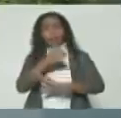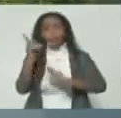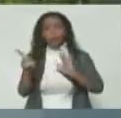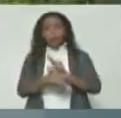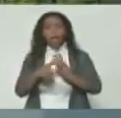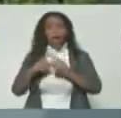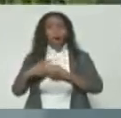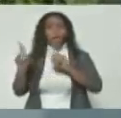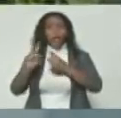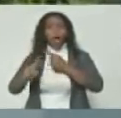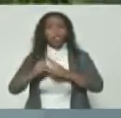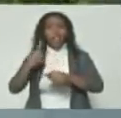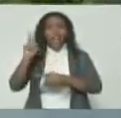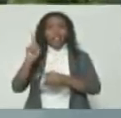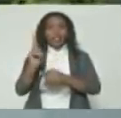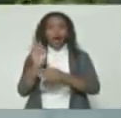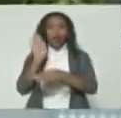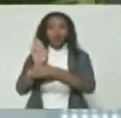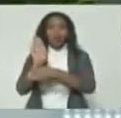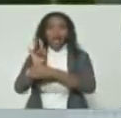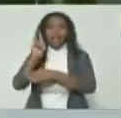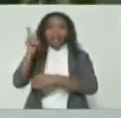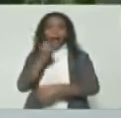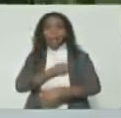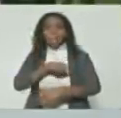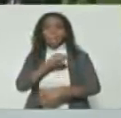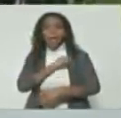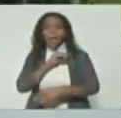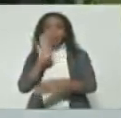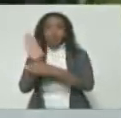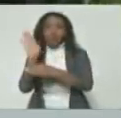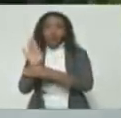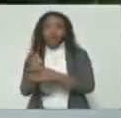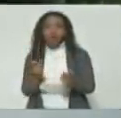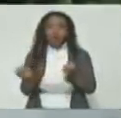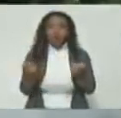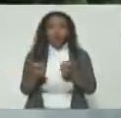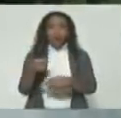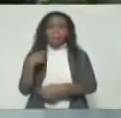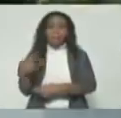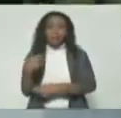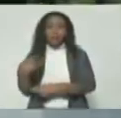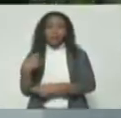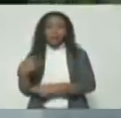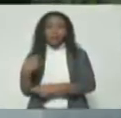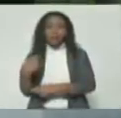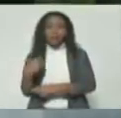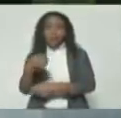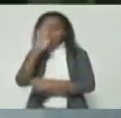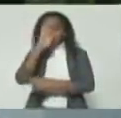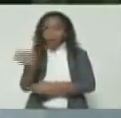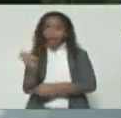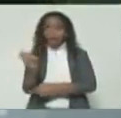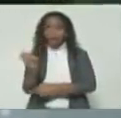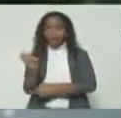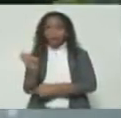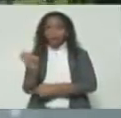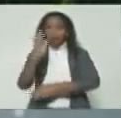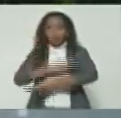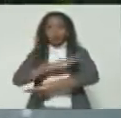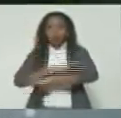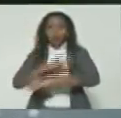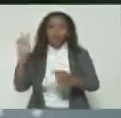y otra cosa es que ellos amparen que desde Madrid se conduzca y se financie directamente acciones